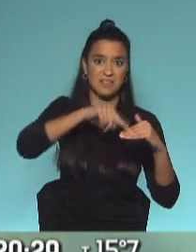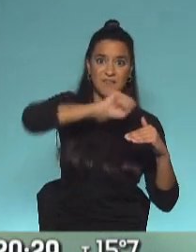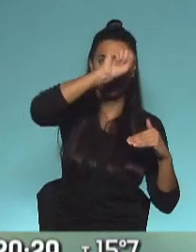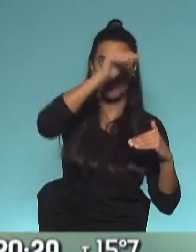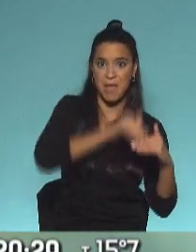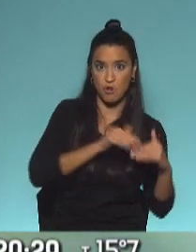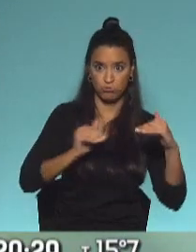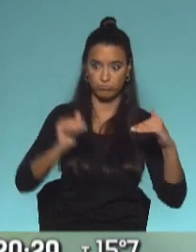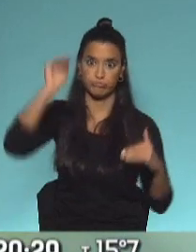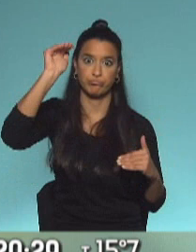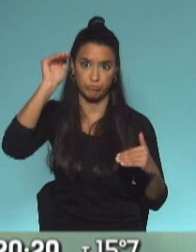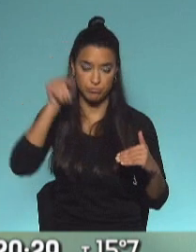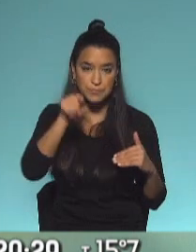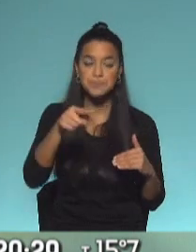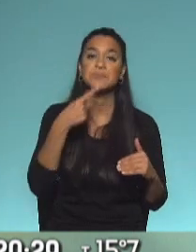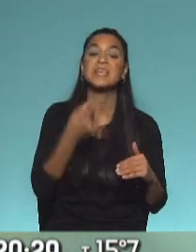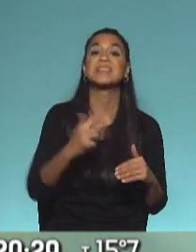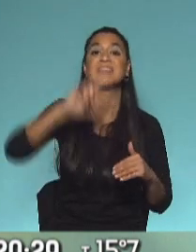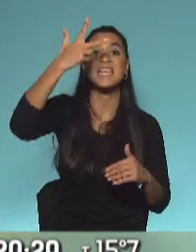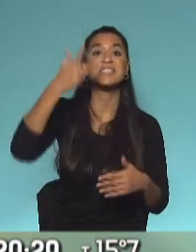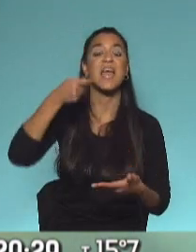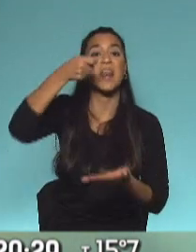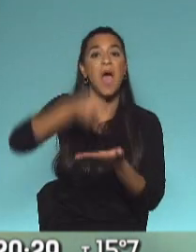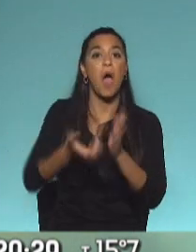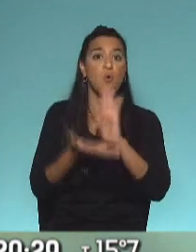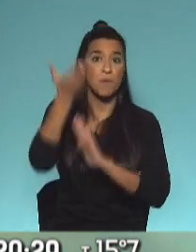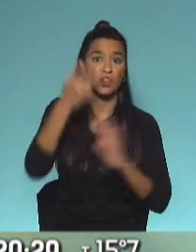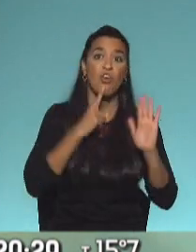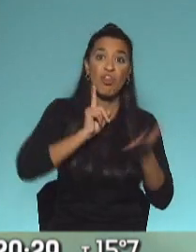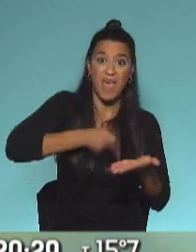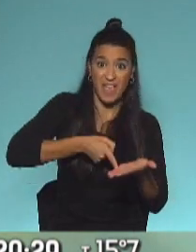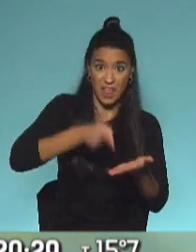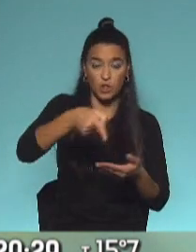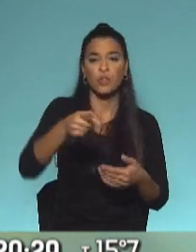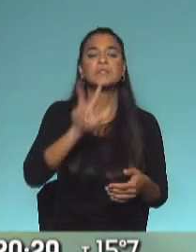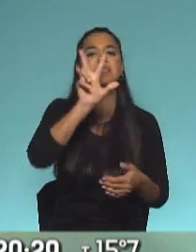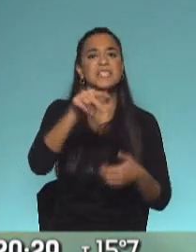decreto, reemplazando aquella ley de movilidad.